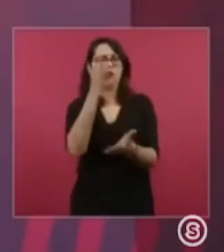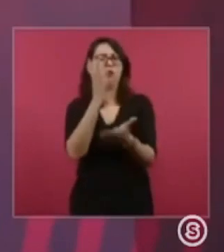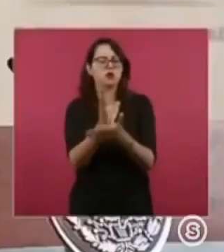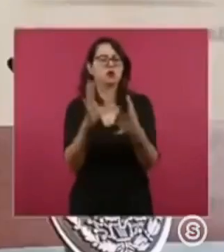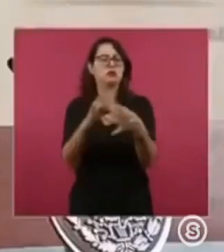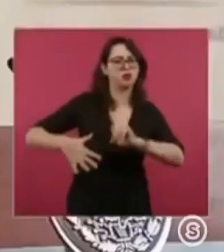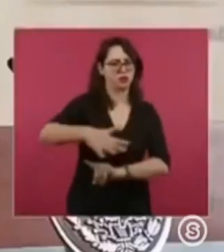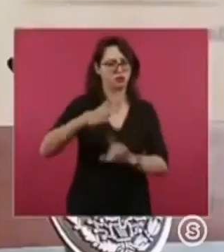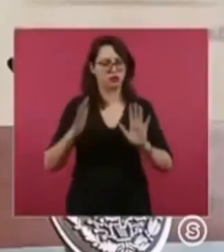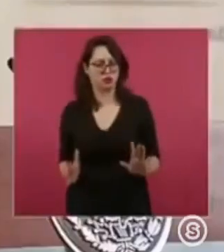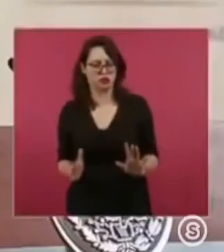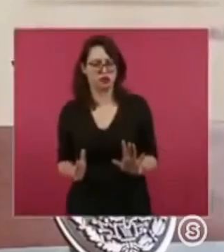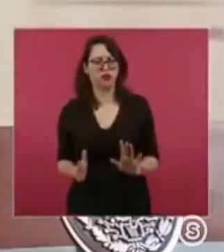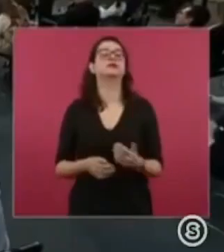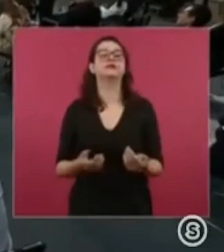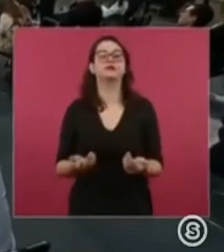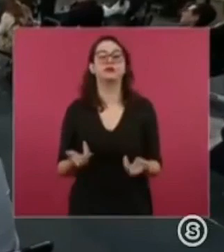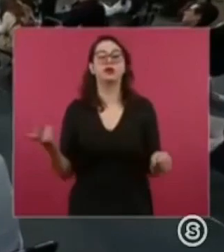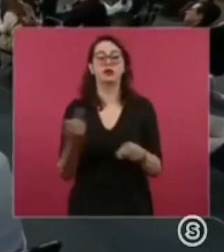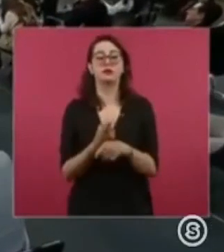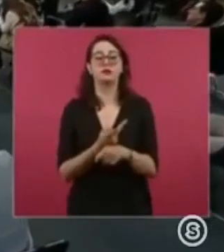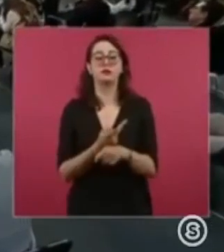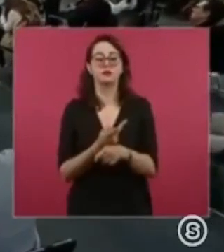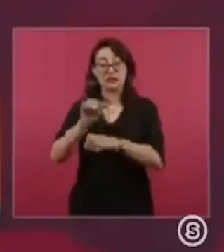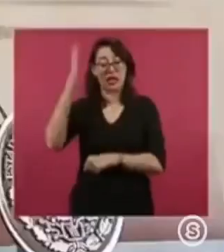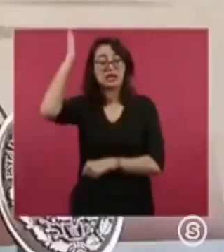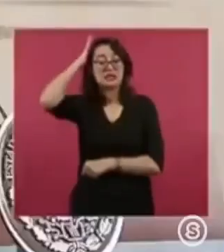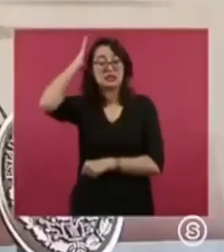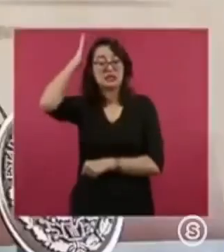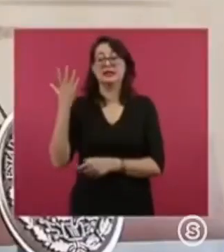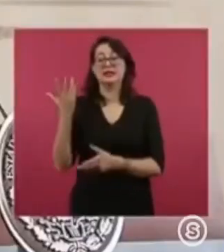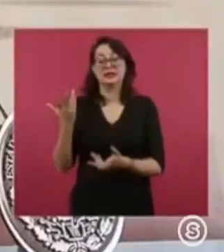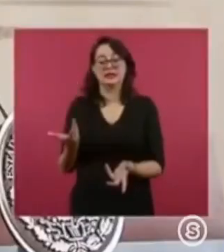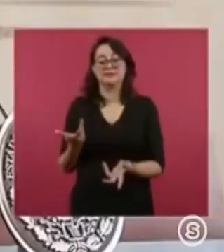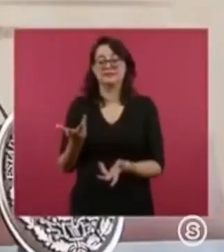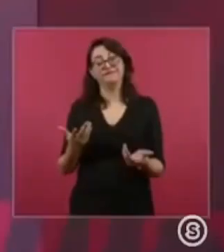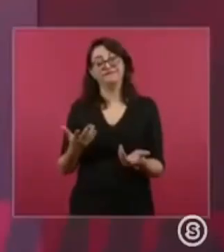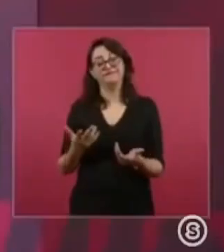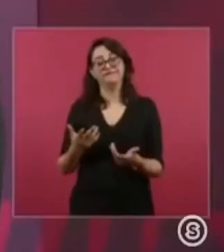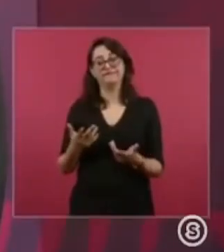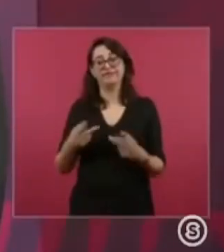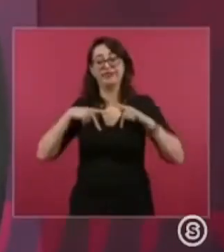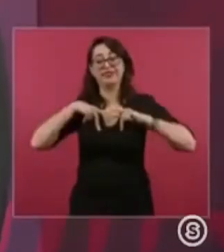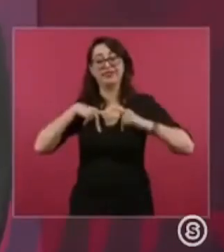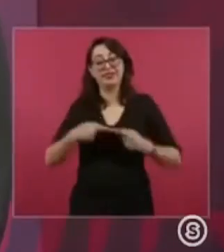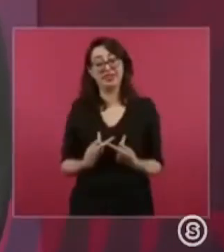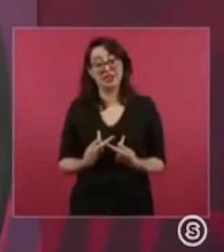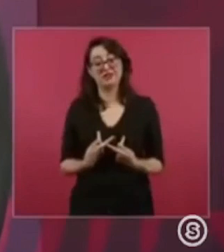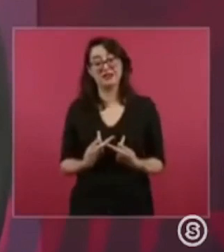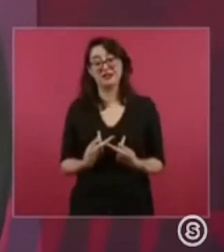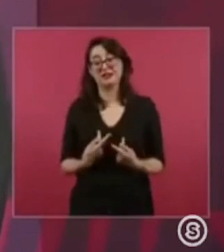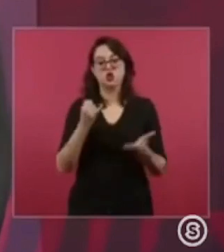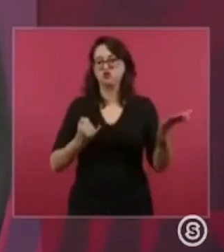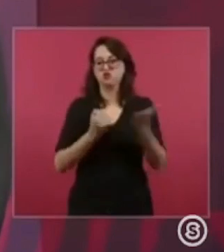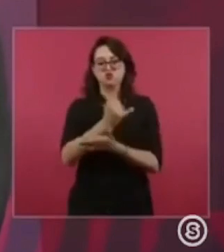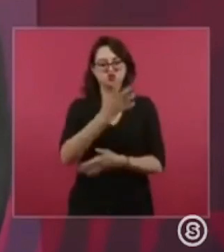estos resultados. Agréguenle que les faltó más decisión. Zigzaguearon